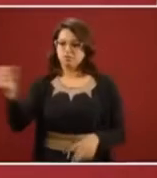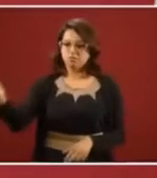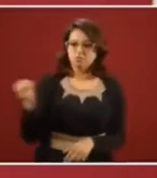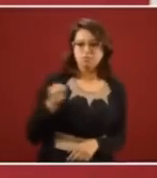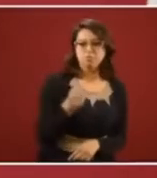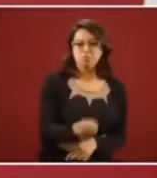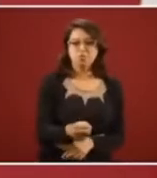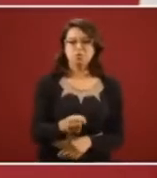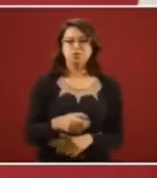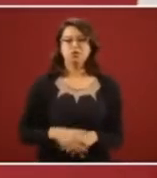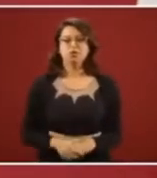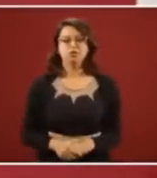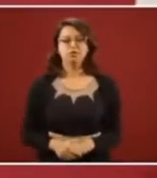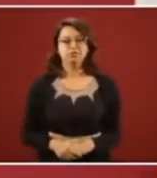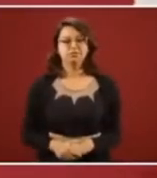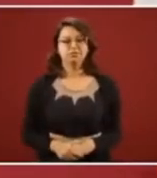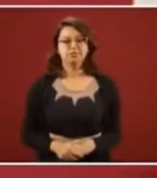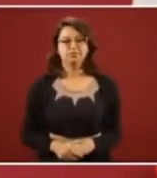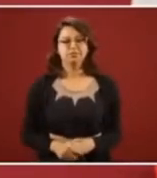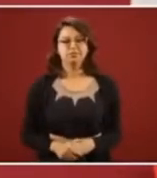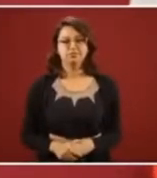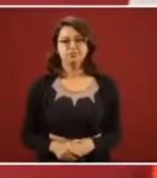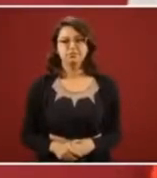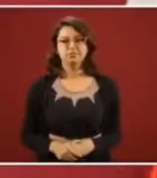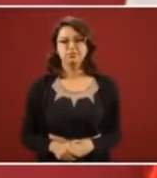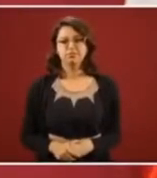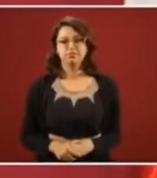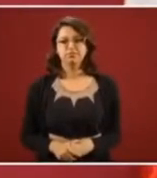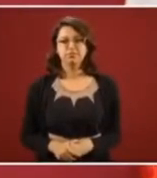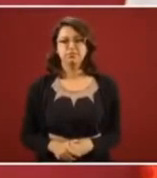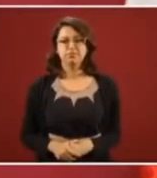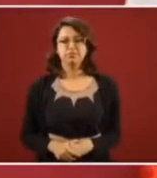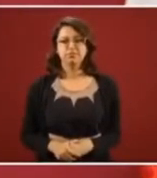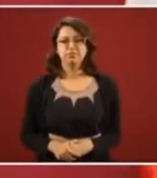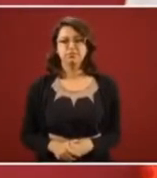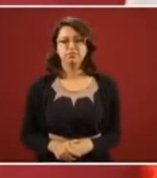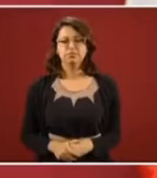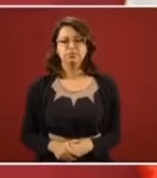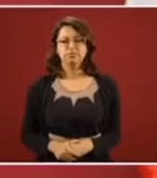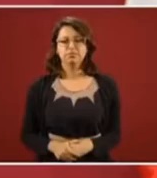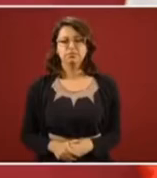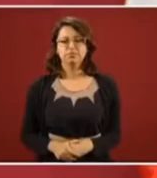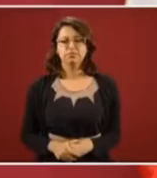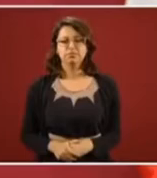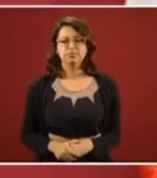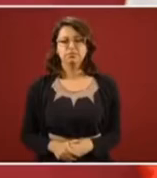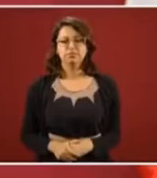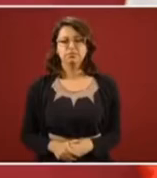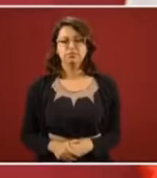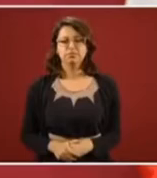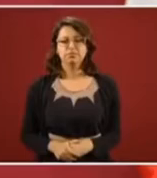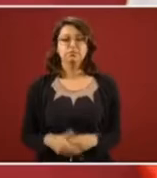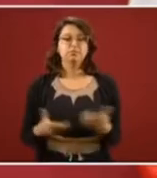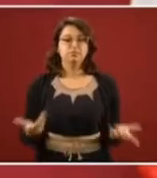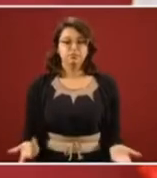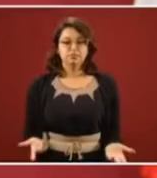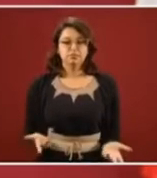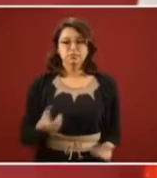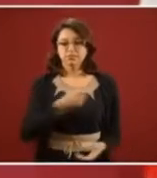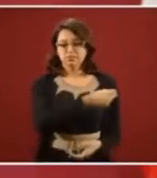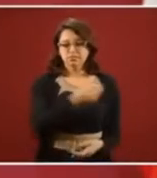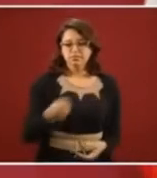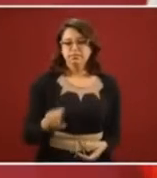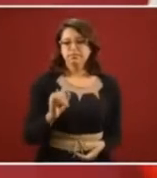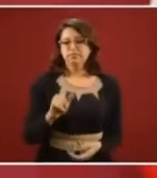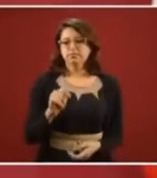por eso lo de iturbide darle su aire turbidez y